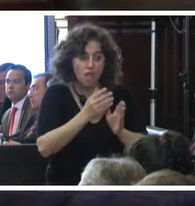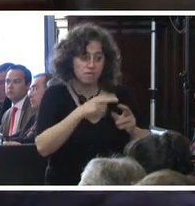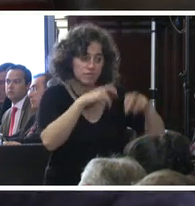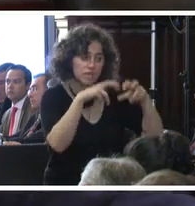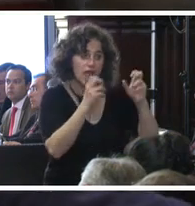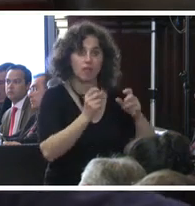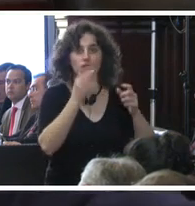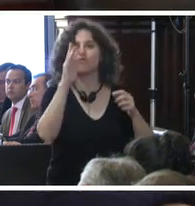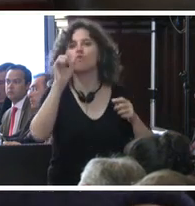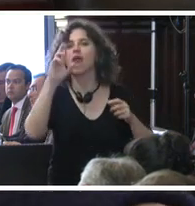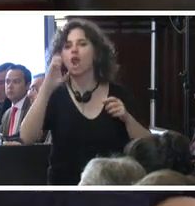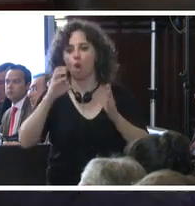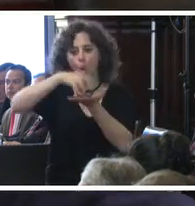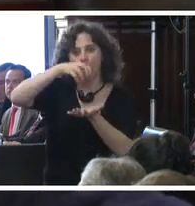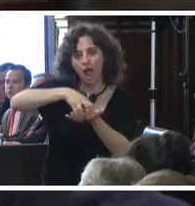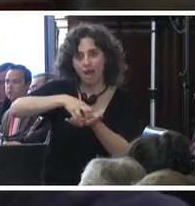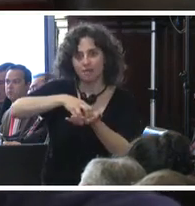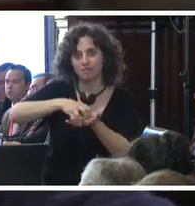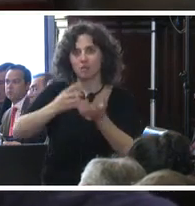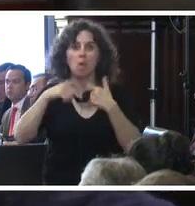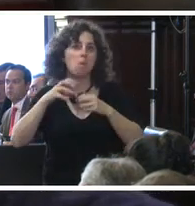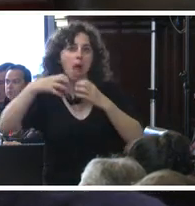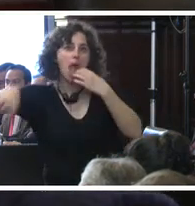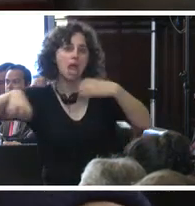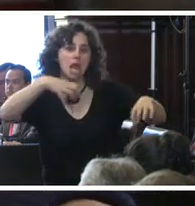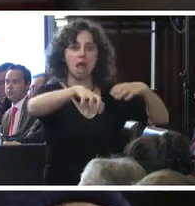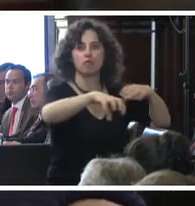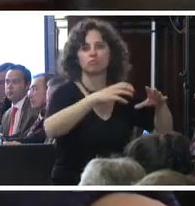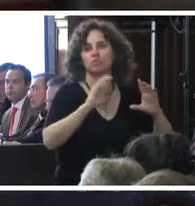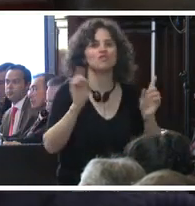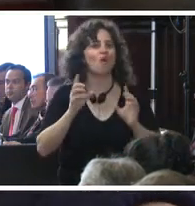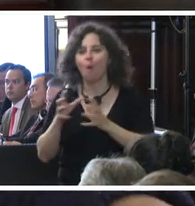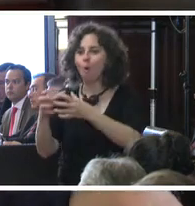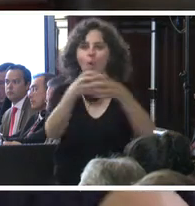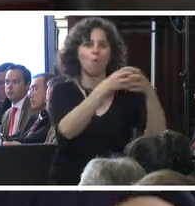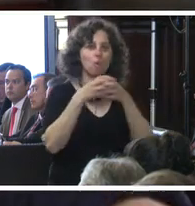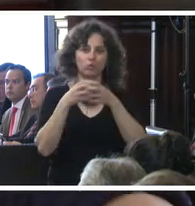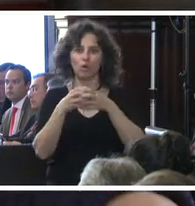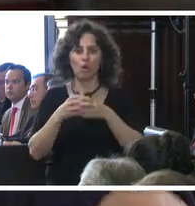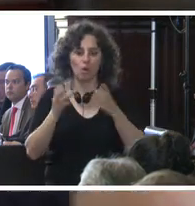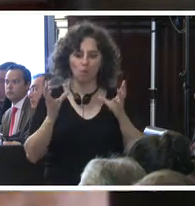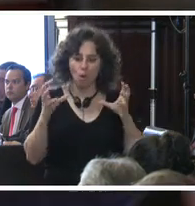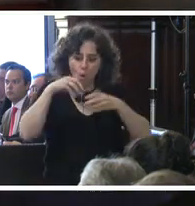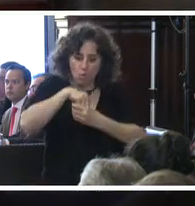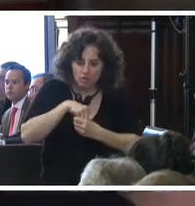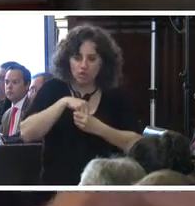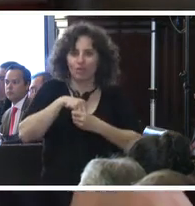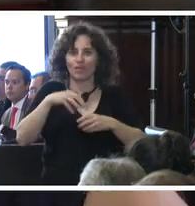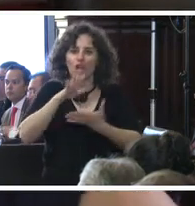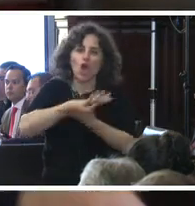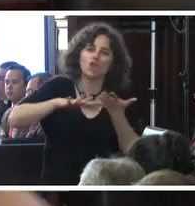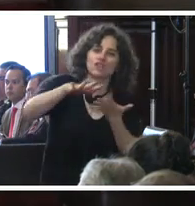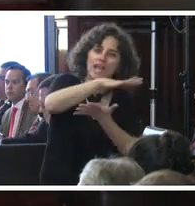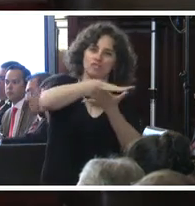nivel del fuero local. Insisto, como si fueran casos aislados. Y no como parte de este